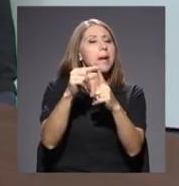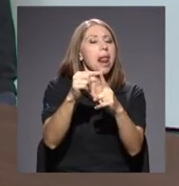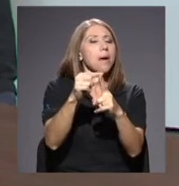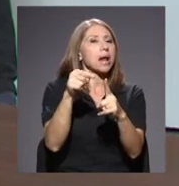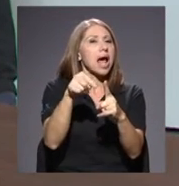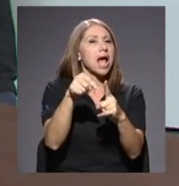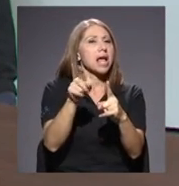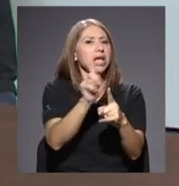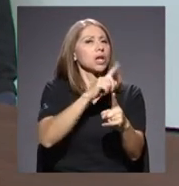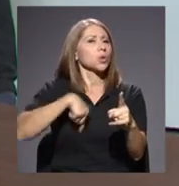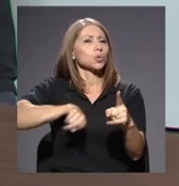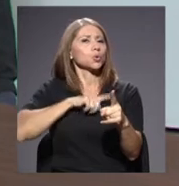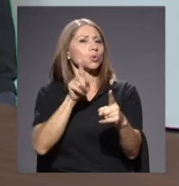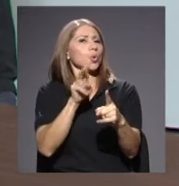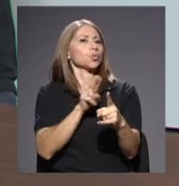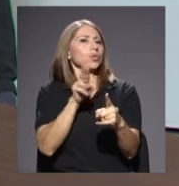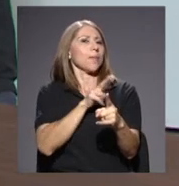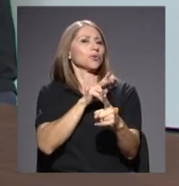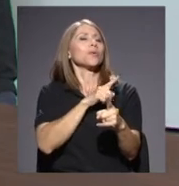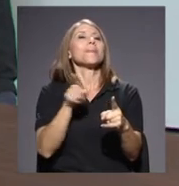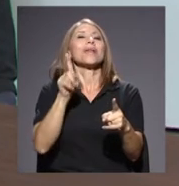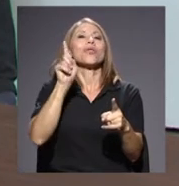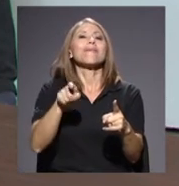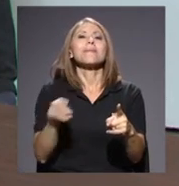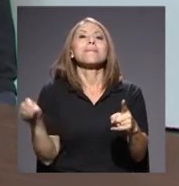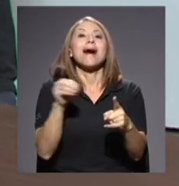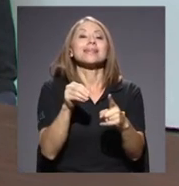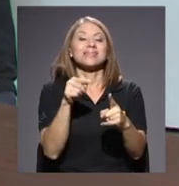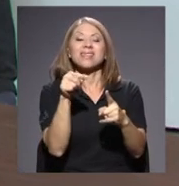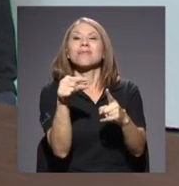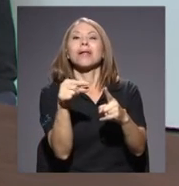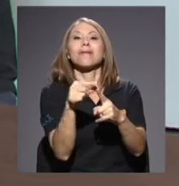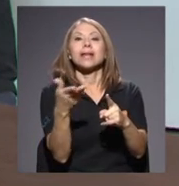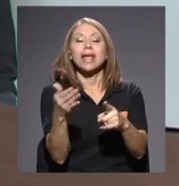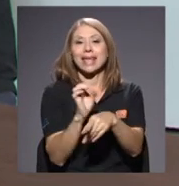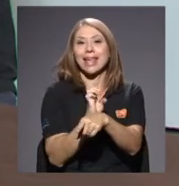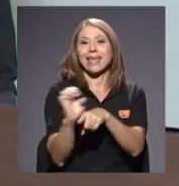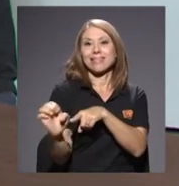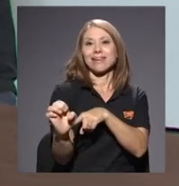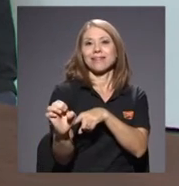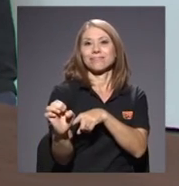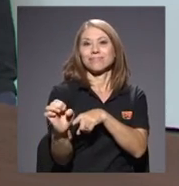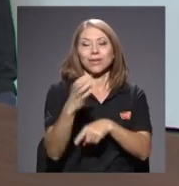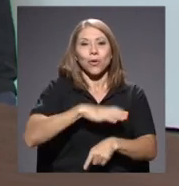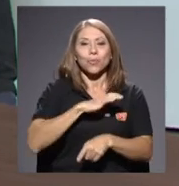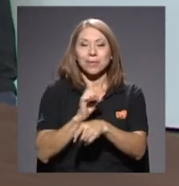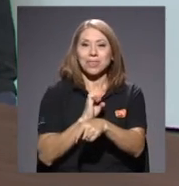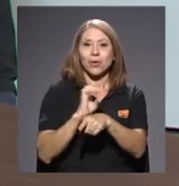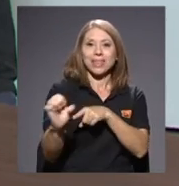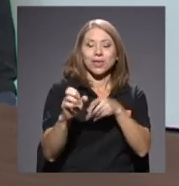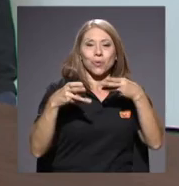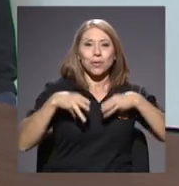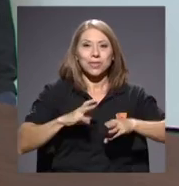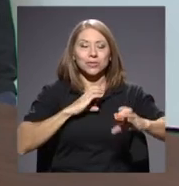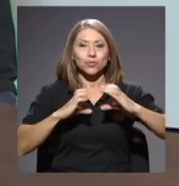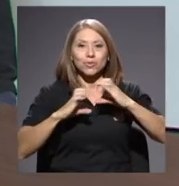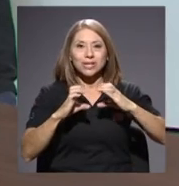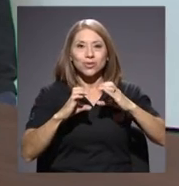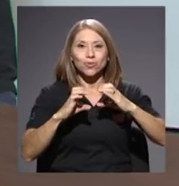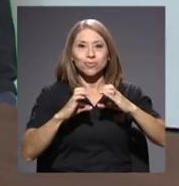pero queremos usar más. El comportamiento ético de los medios, el comportamiento ético como personas. O sea, no